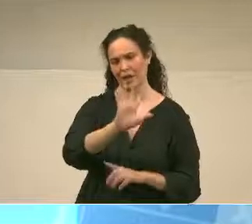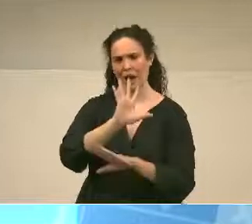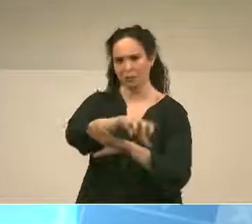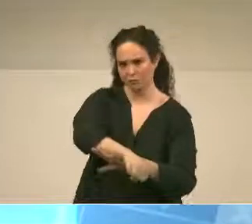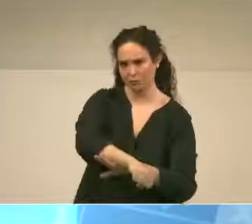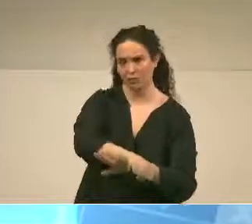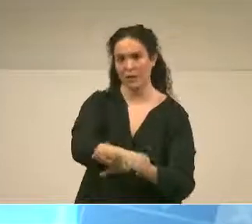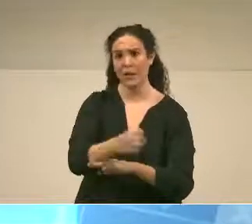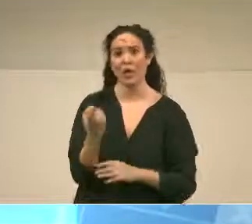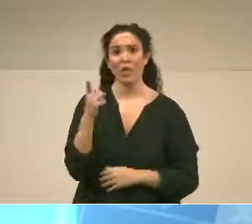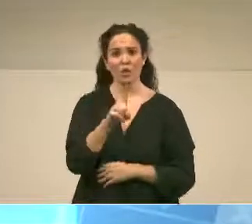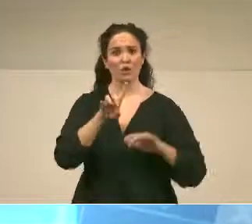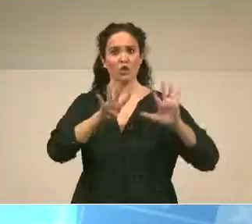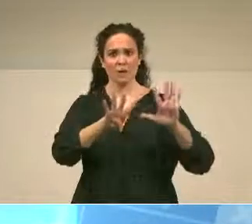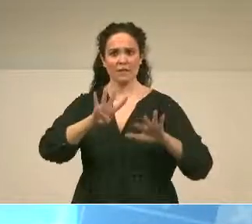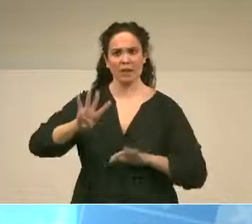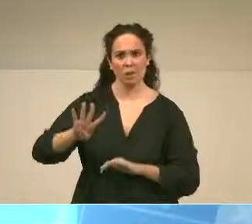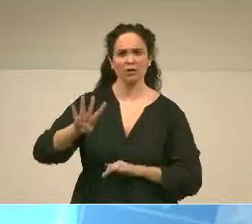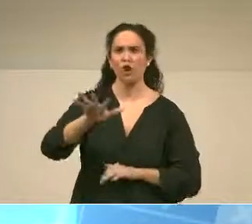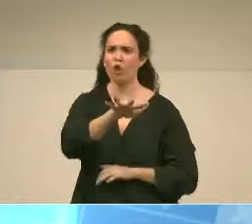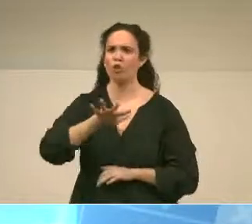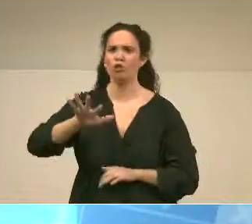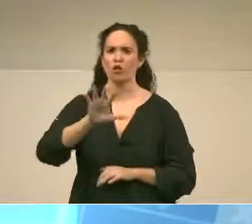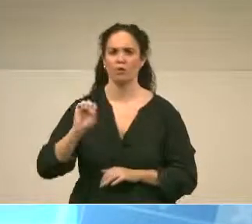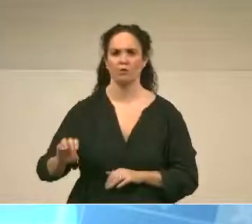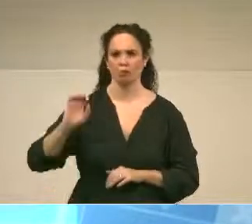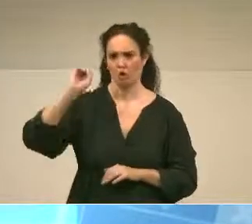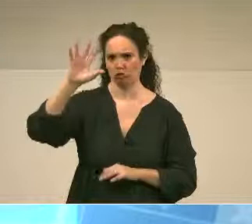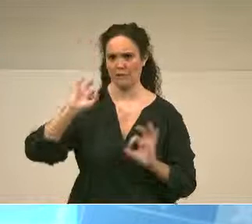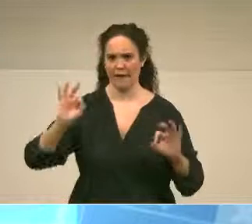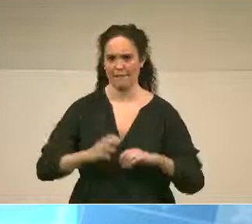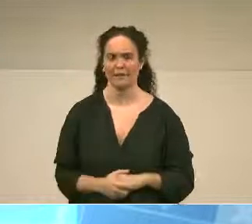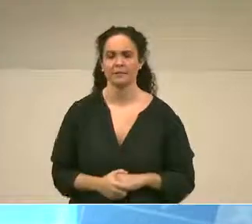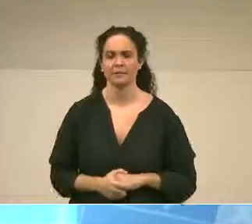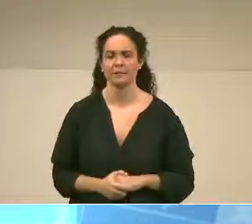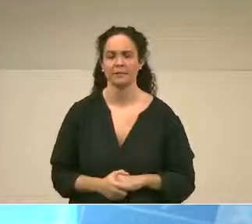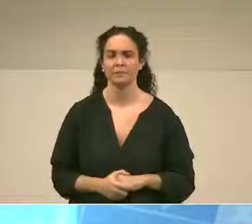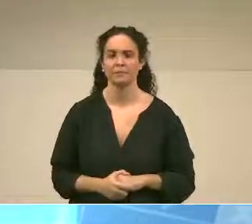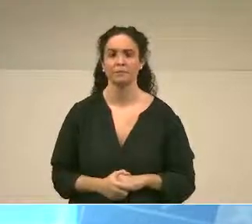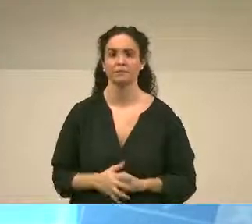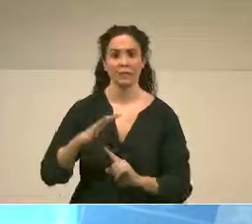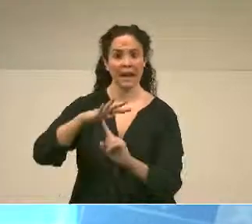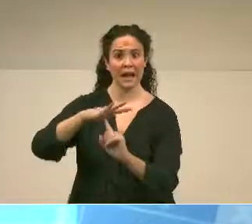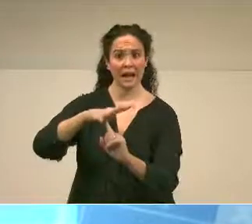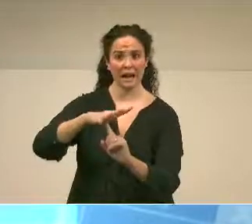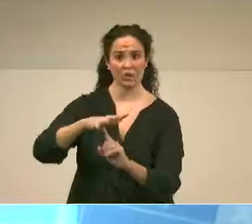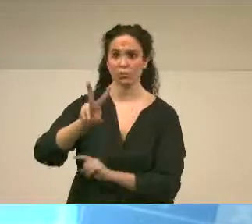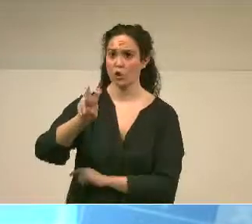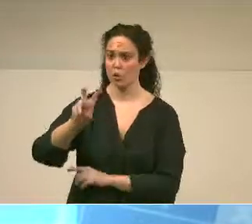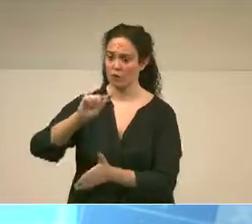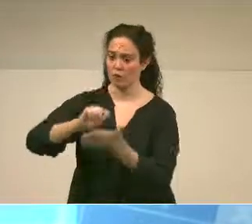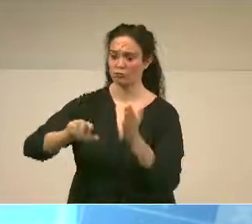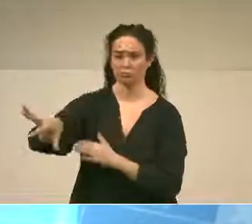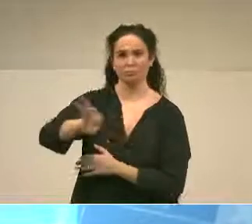se desarrollaron en zonas montañosas. Con este arrendamiento, además de modernizar y reforzar la flota, se mejorará